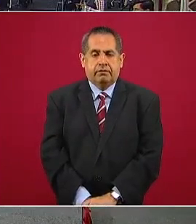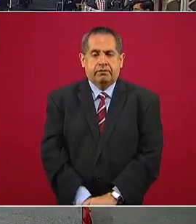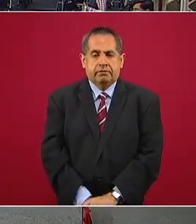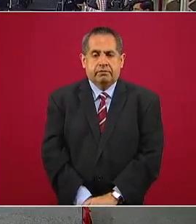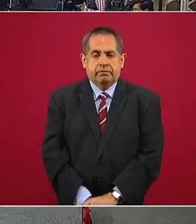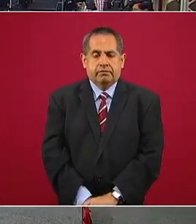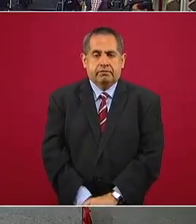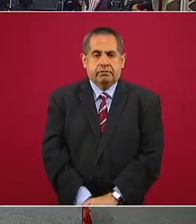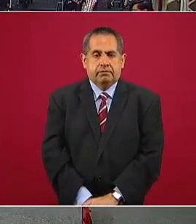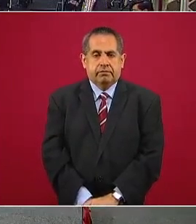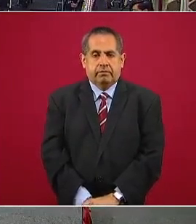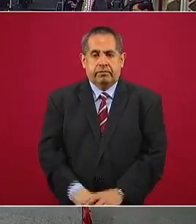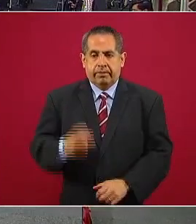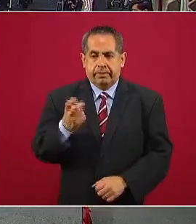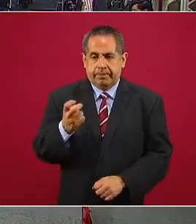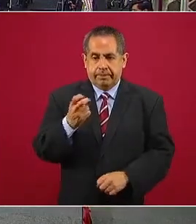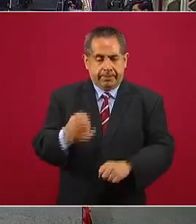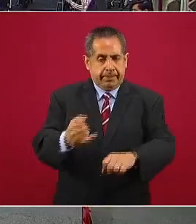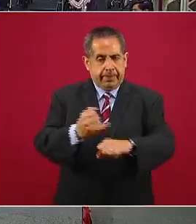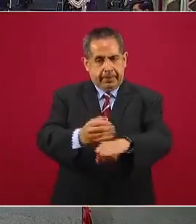Bueno, pues este es el informe.